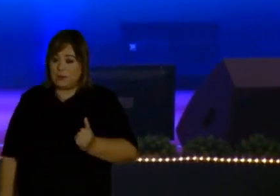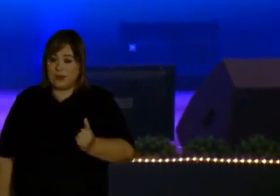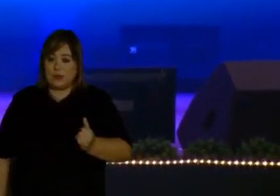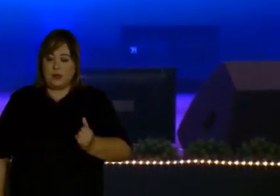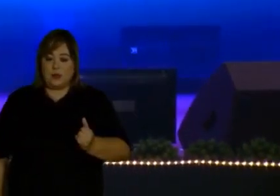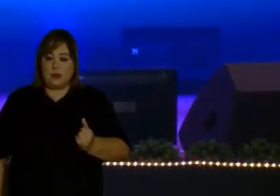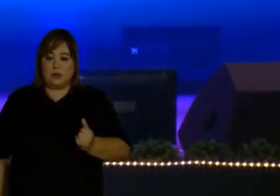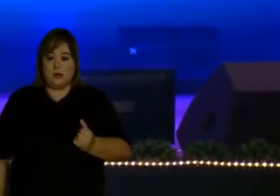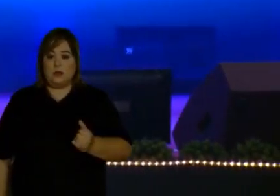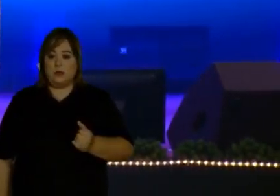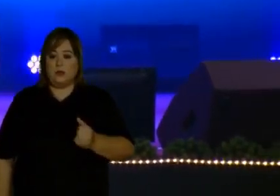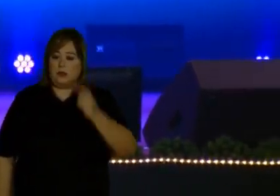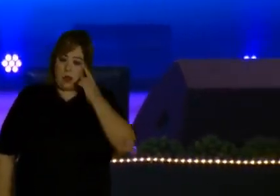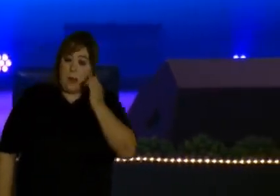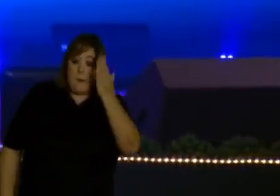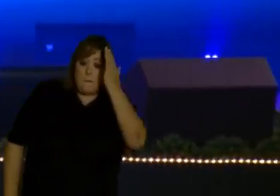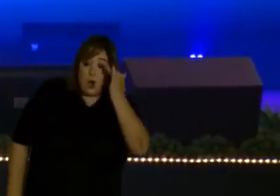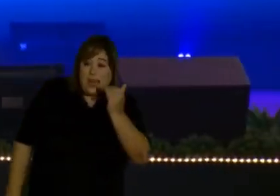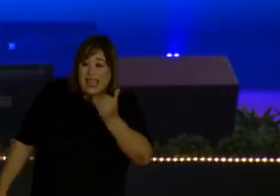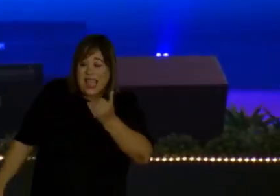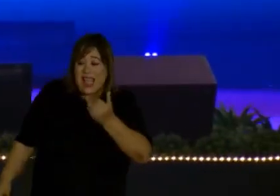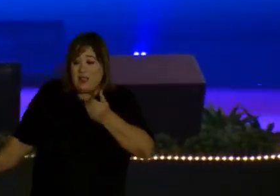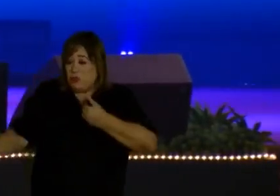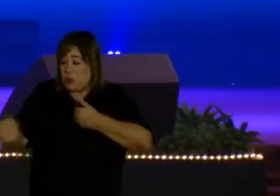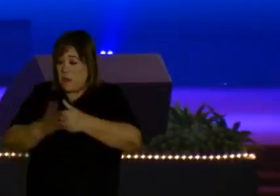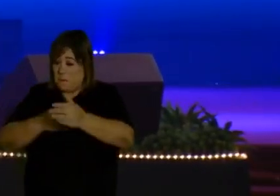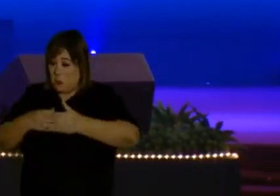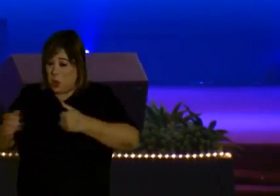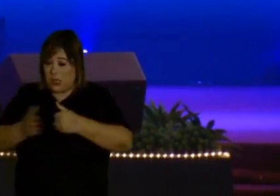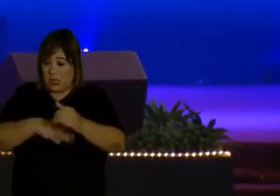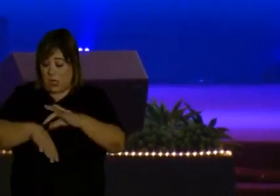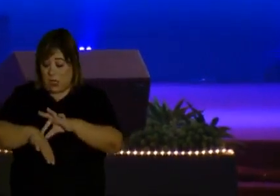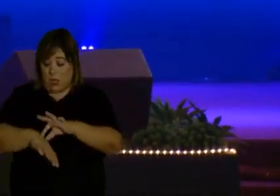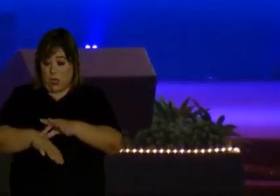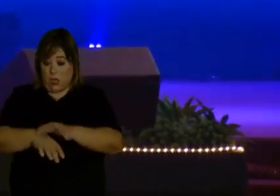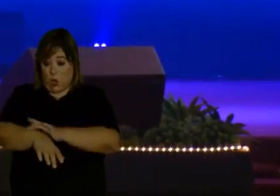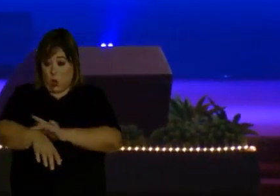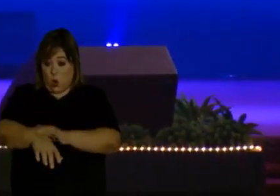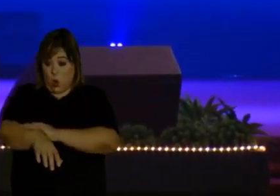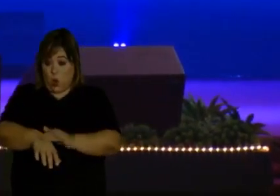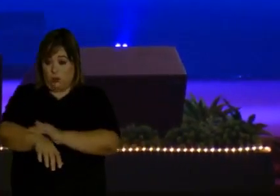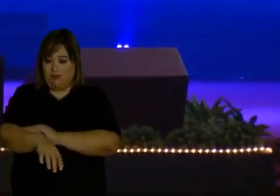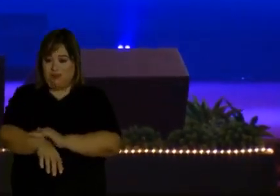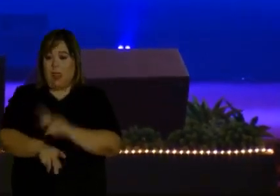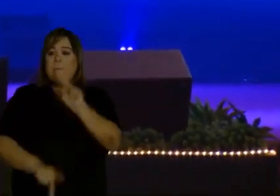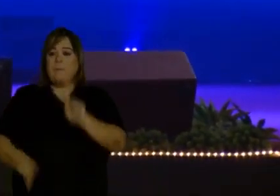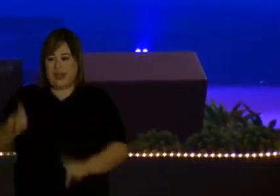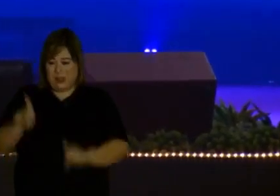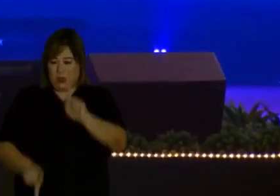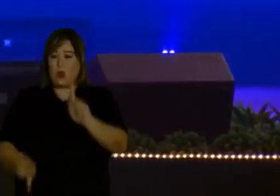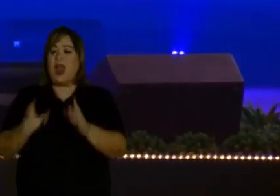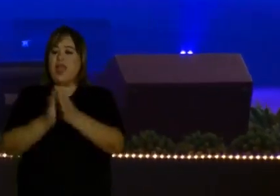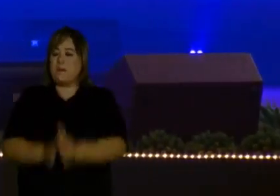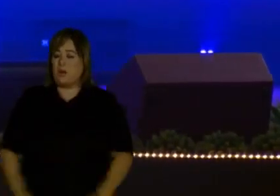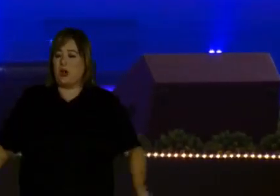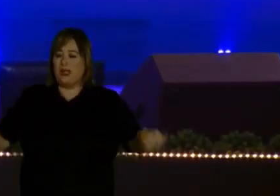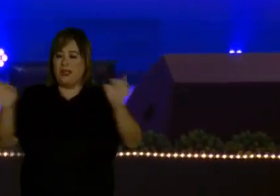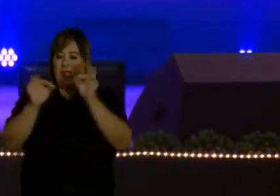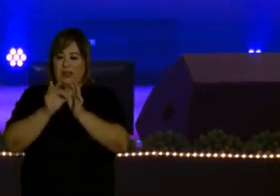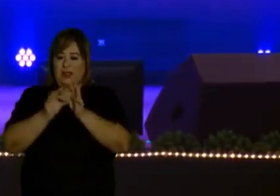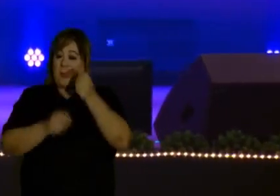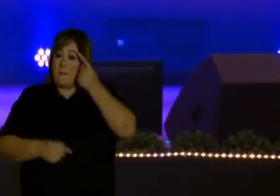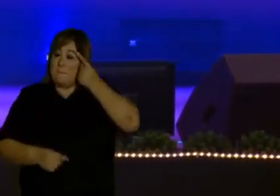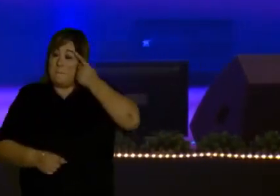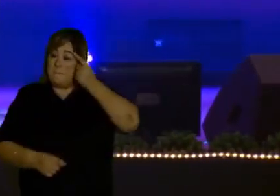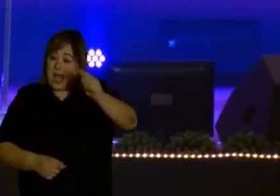Black Lives Matter, White Lives Matter, Hispanic Lives Matter, Everybody Matters. O sea, para Dios todos